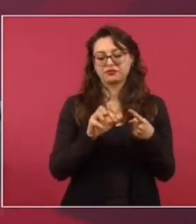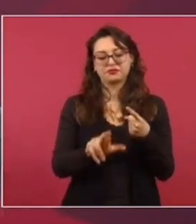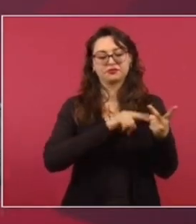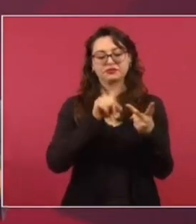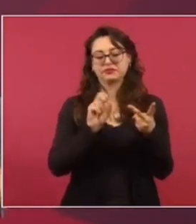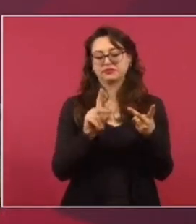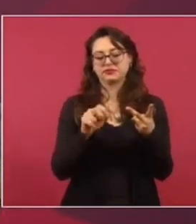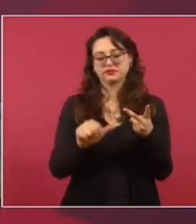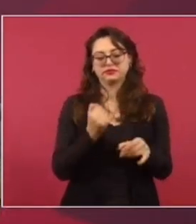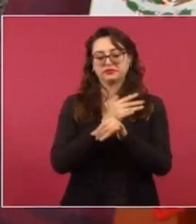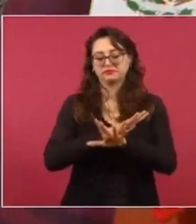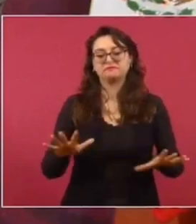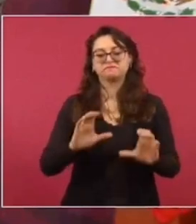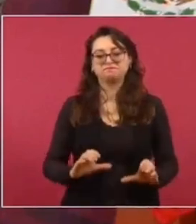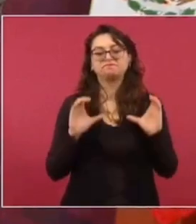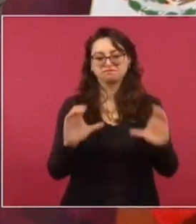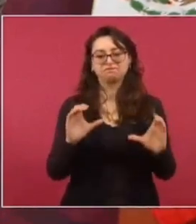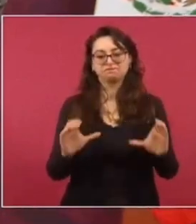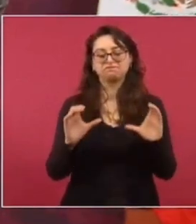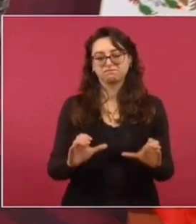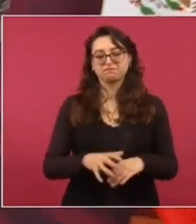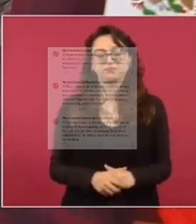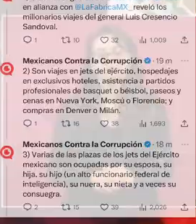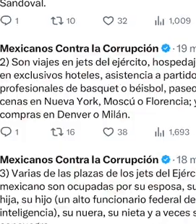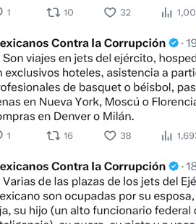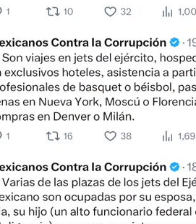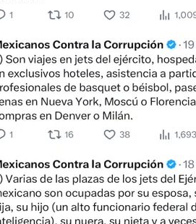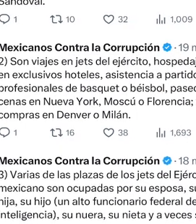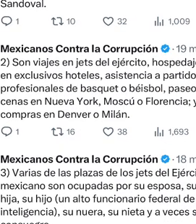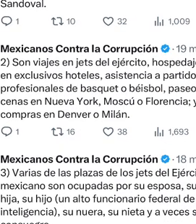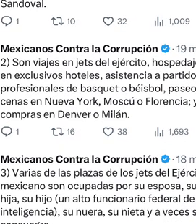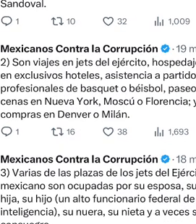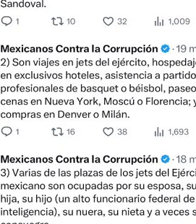Secretaría de la Defensa, porque estamos